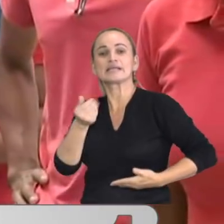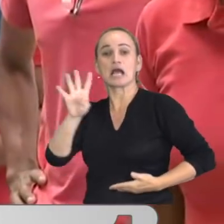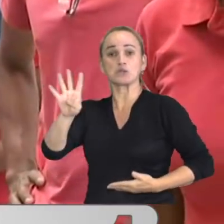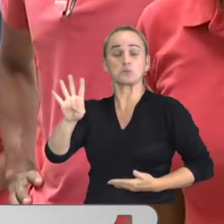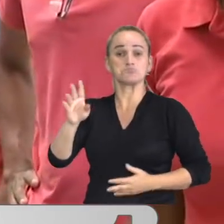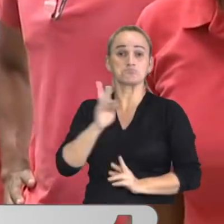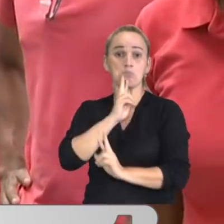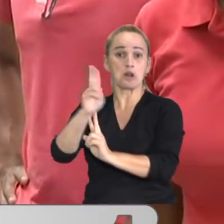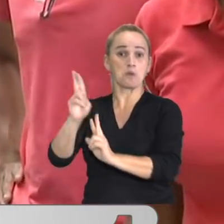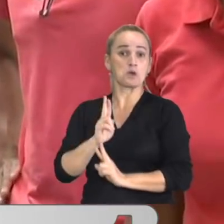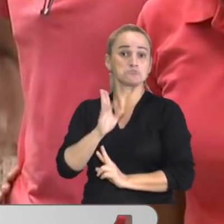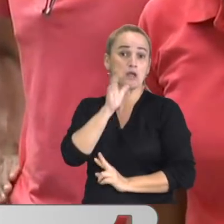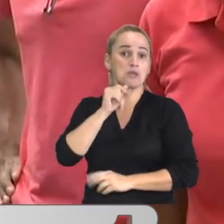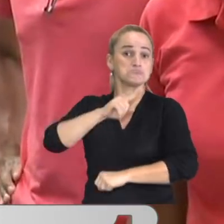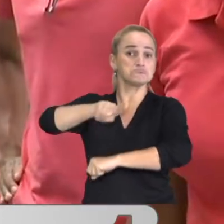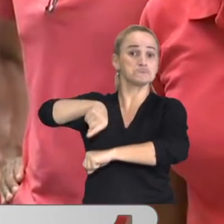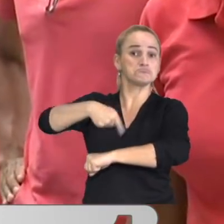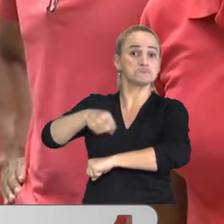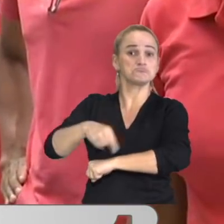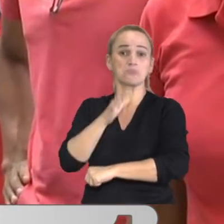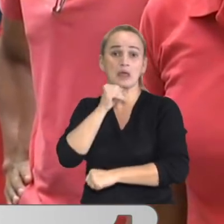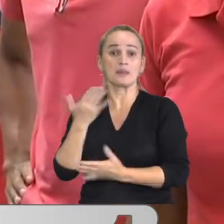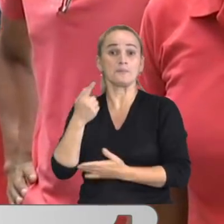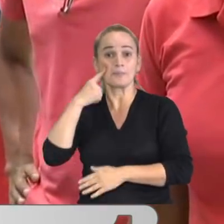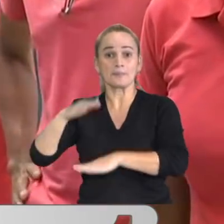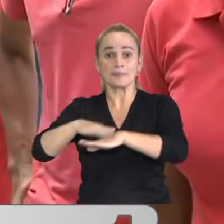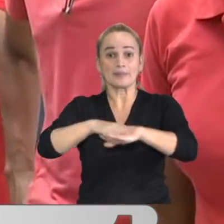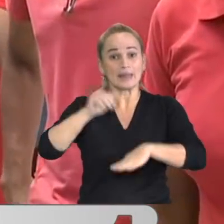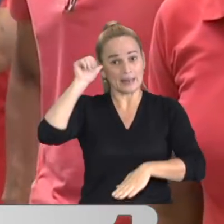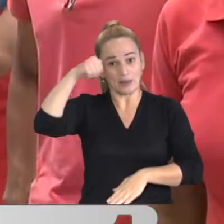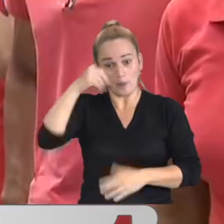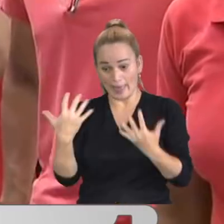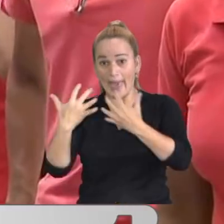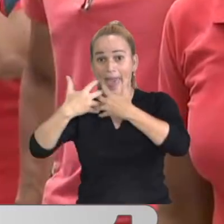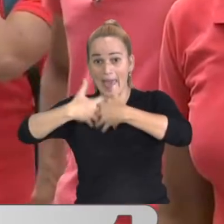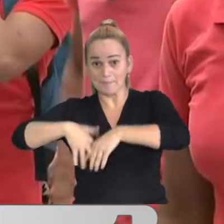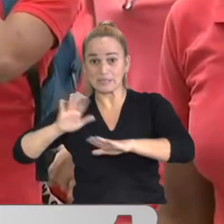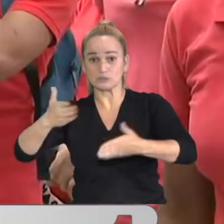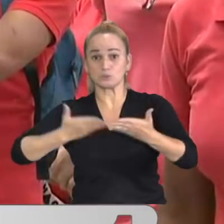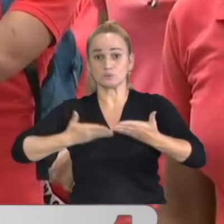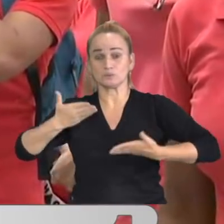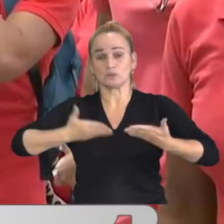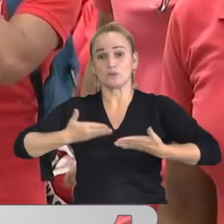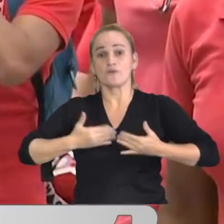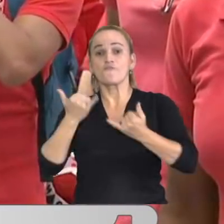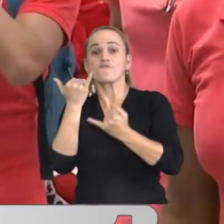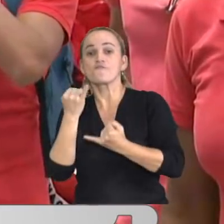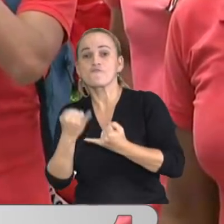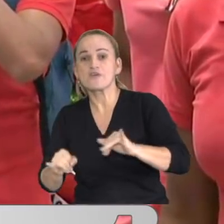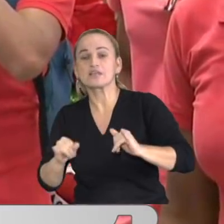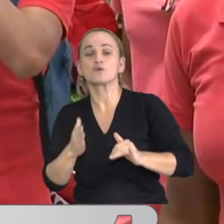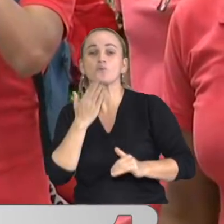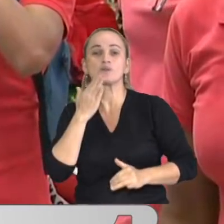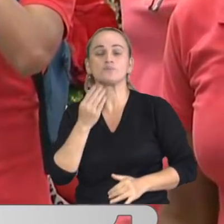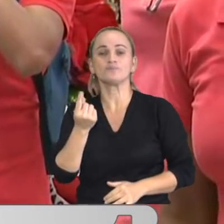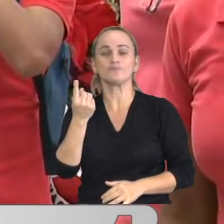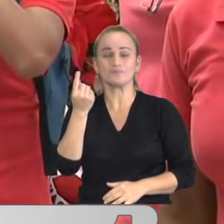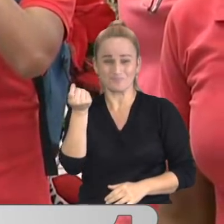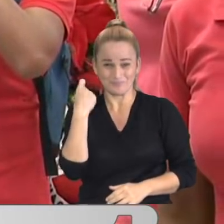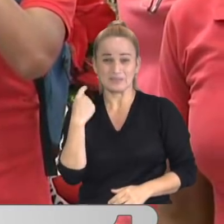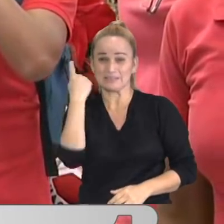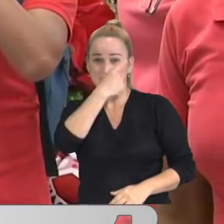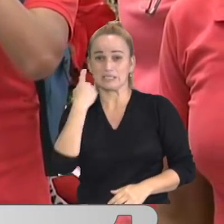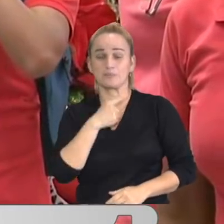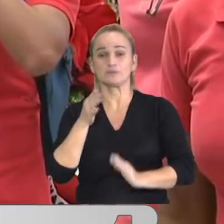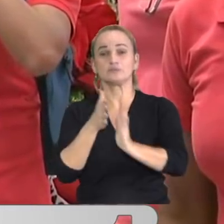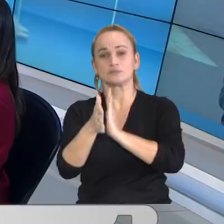no hemos tenido ningún tipo de respuesta. Recordemos que esta compañía entró en liquidación desde el pasado mes de septiembre. Es por ahora